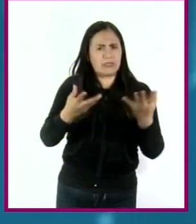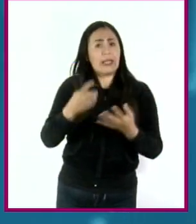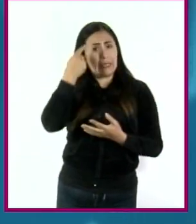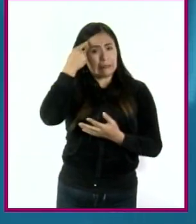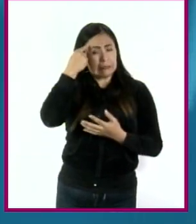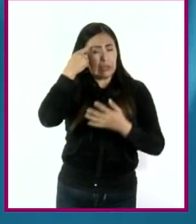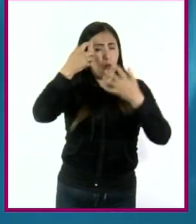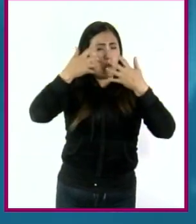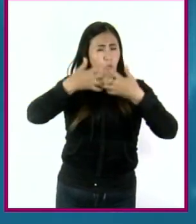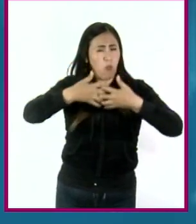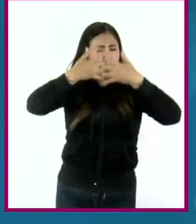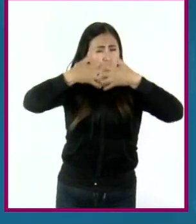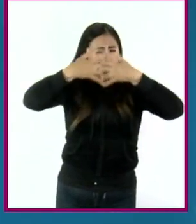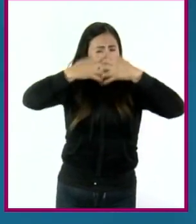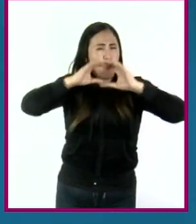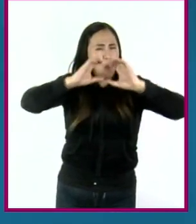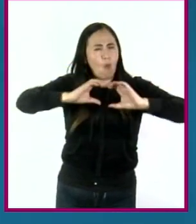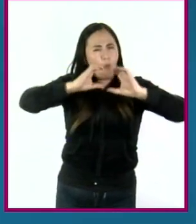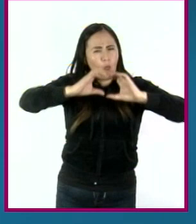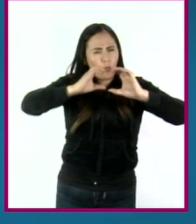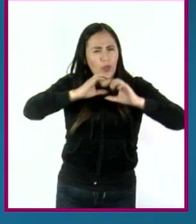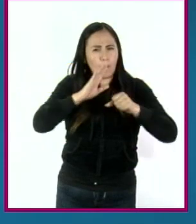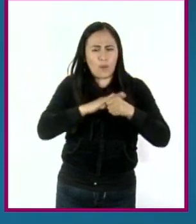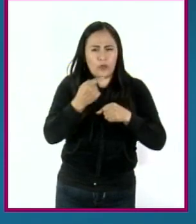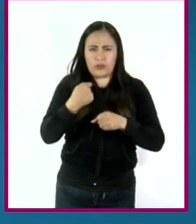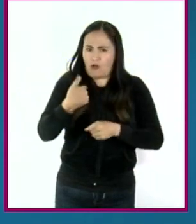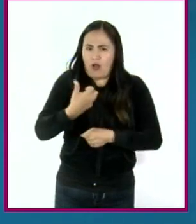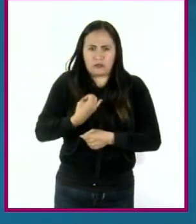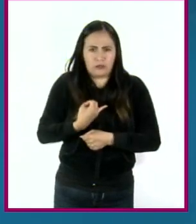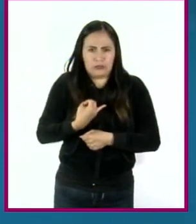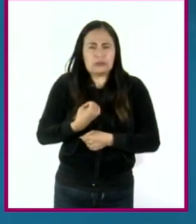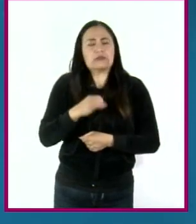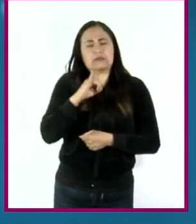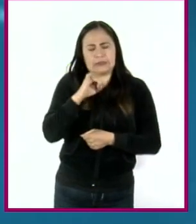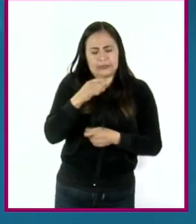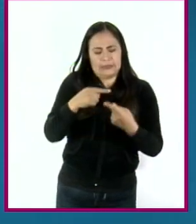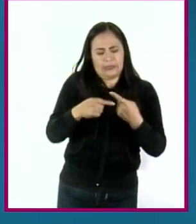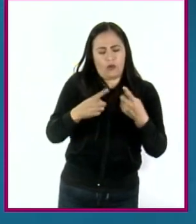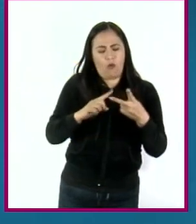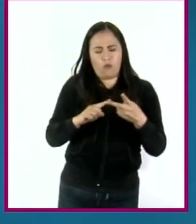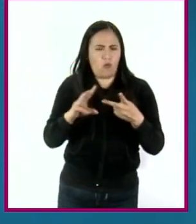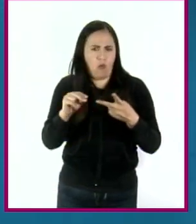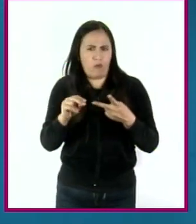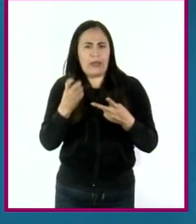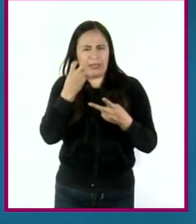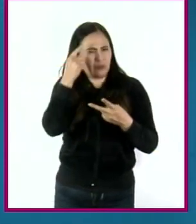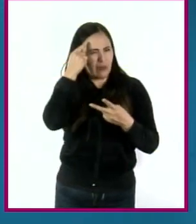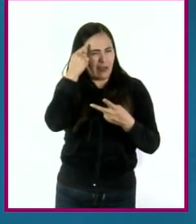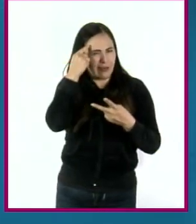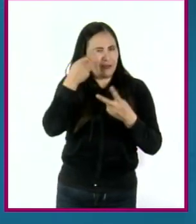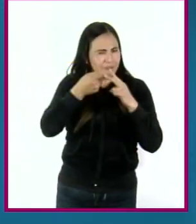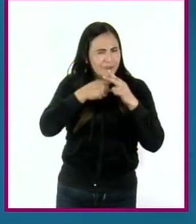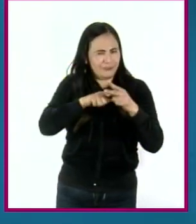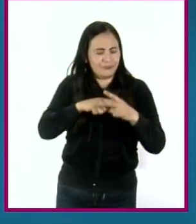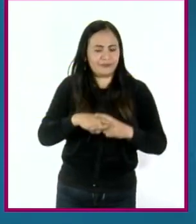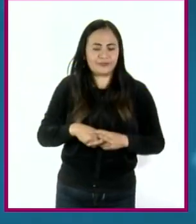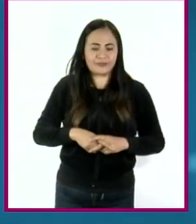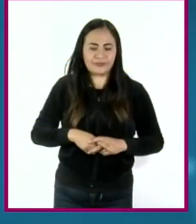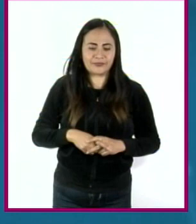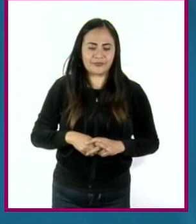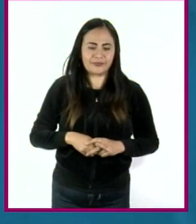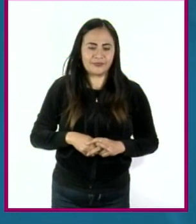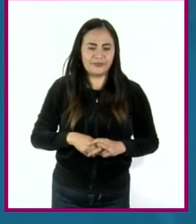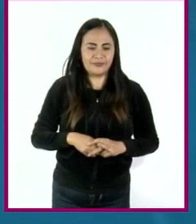cerebrito, pues ahí ya hace todo lo que soy y todo lo que no soy, ¿o no? Así es, Memo. Y justo porque ahora